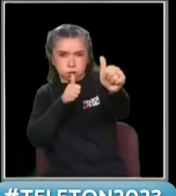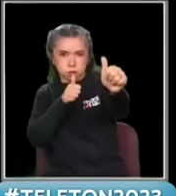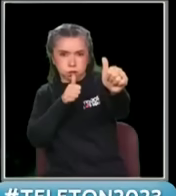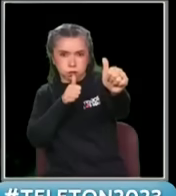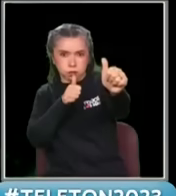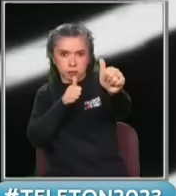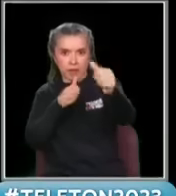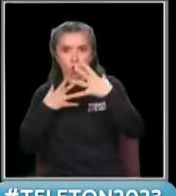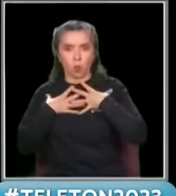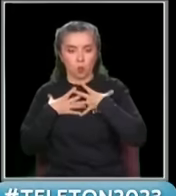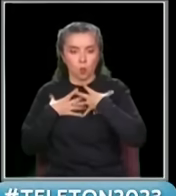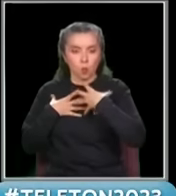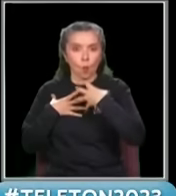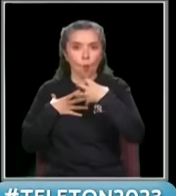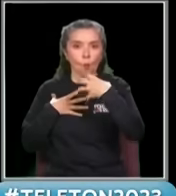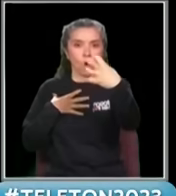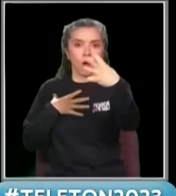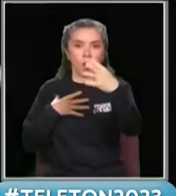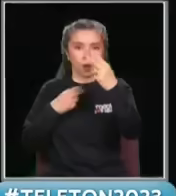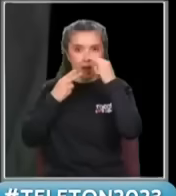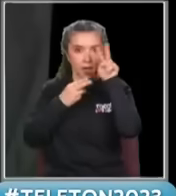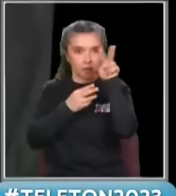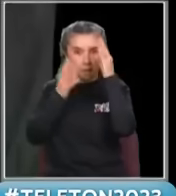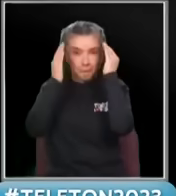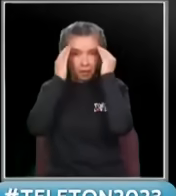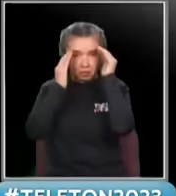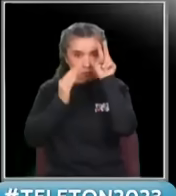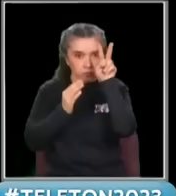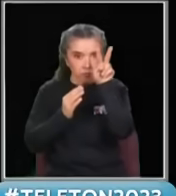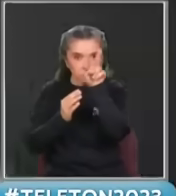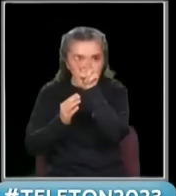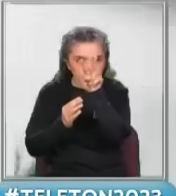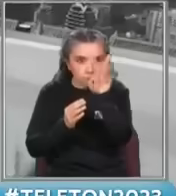¿Salirse del cuerpo o leer la mente de otros?